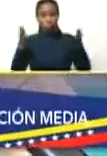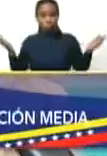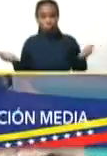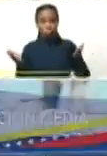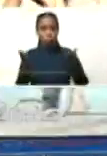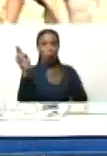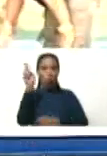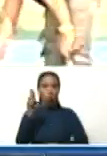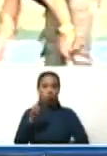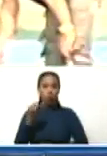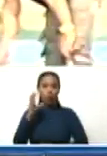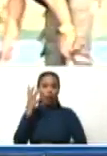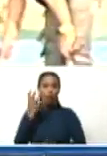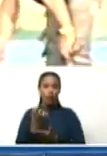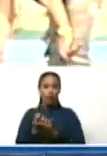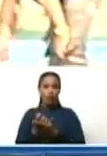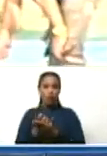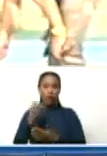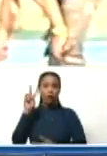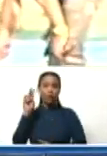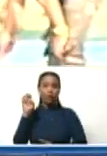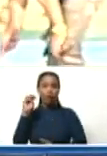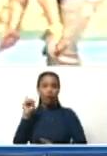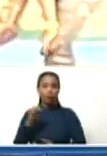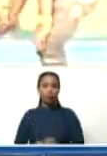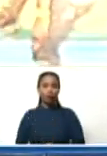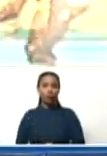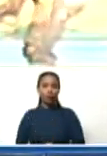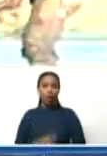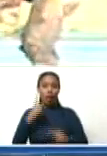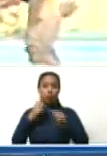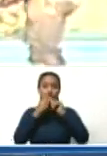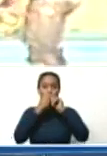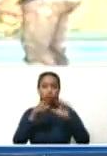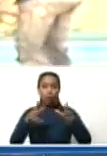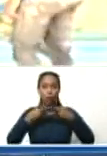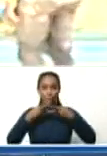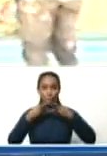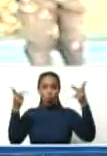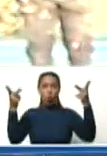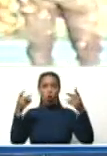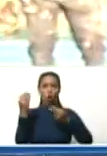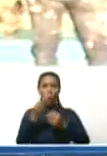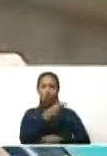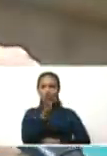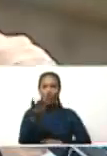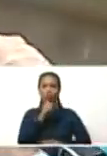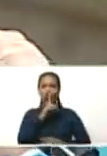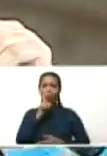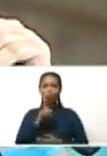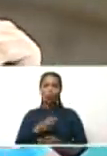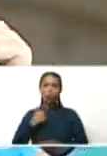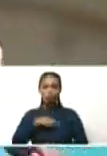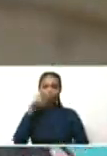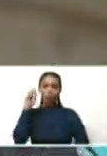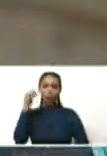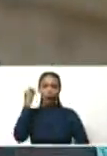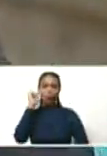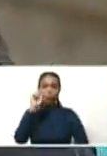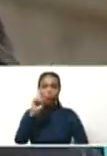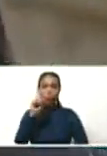BenApp. Correcto. Y además a multiplicarlo el número de influencers. Es correcto. ¿Cómo lo llaman ustedes? Nosotros también tenemos